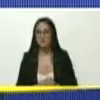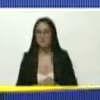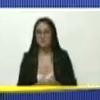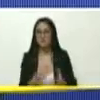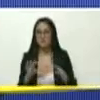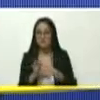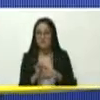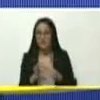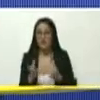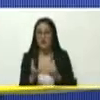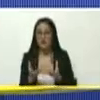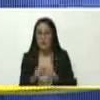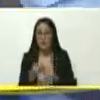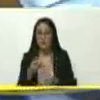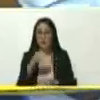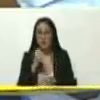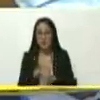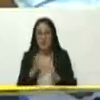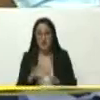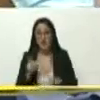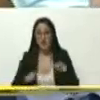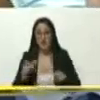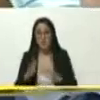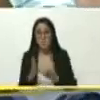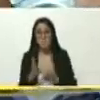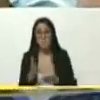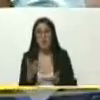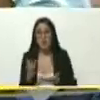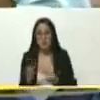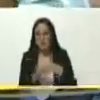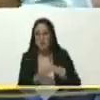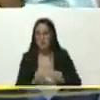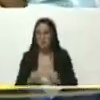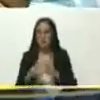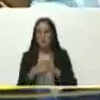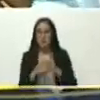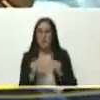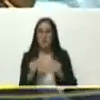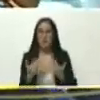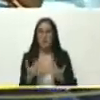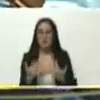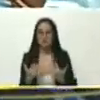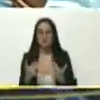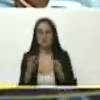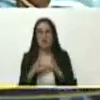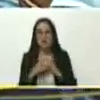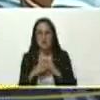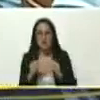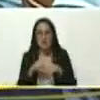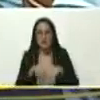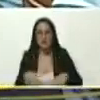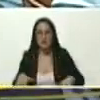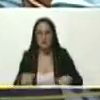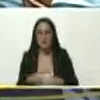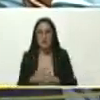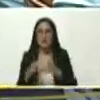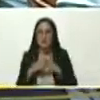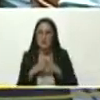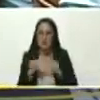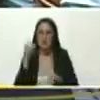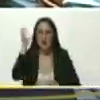de la clase obrera petrolera hemos venido recuperando todas las instalaciones, todas las estructuras y toda